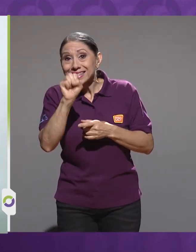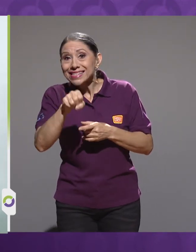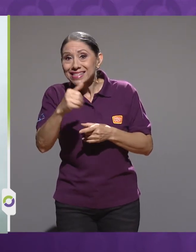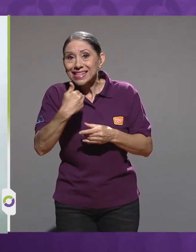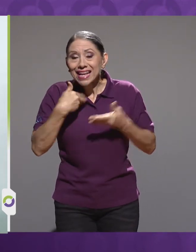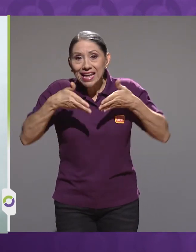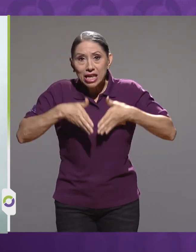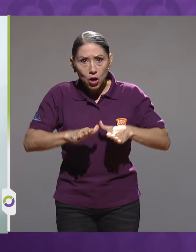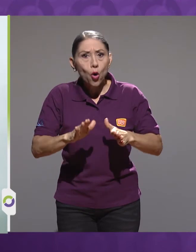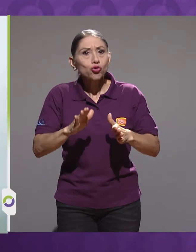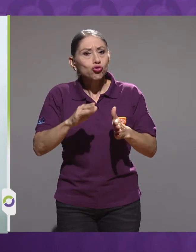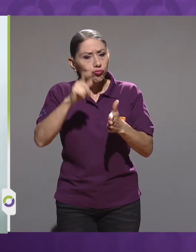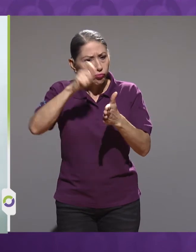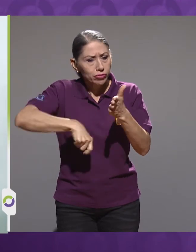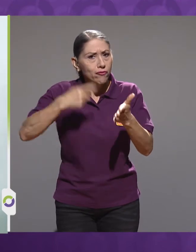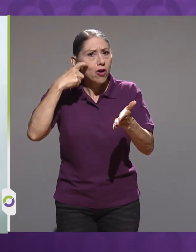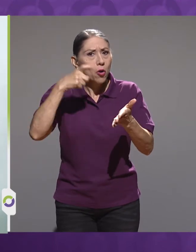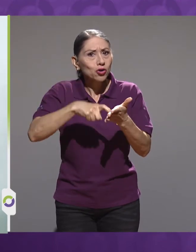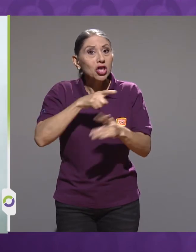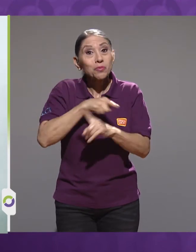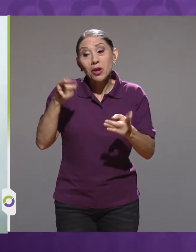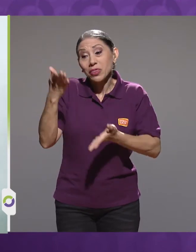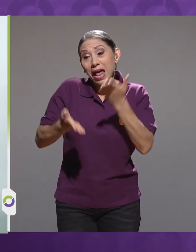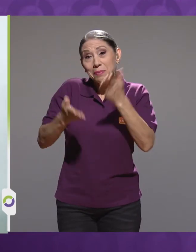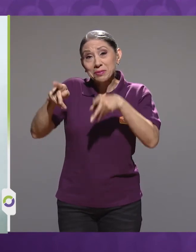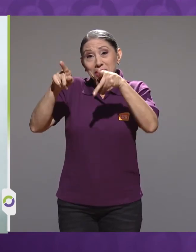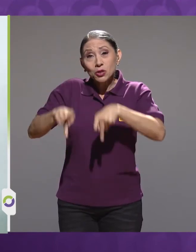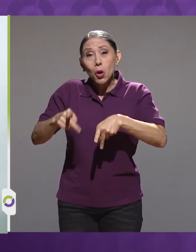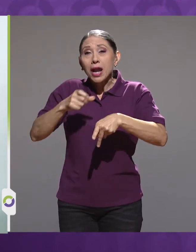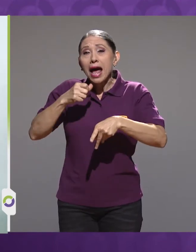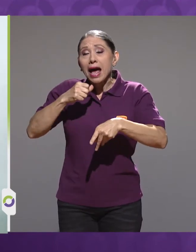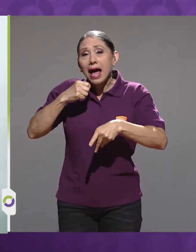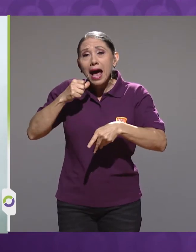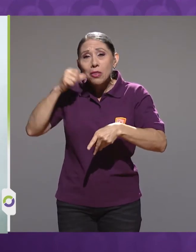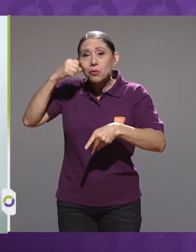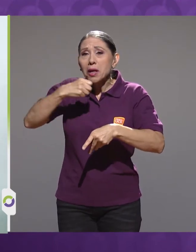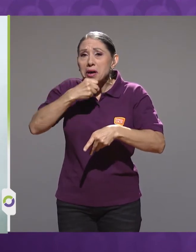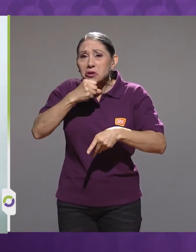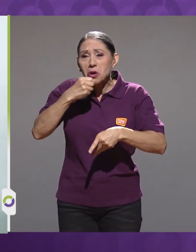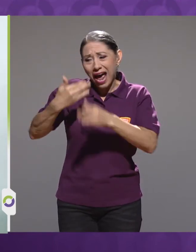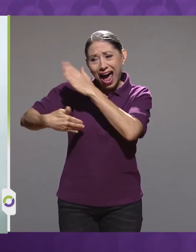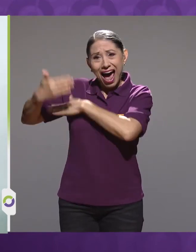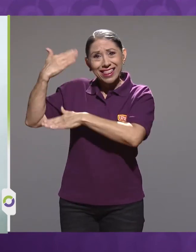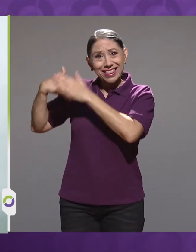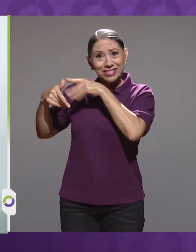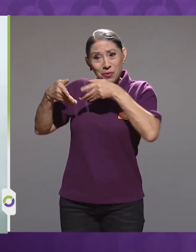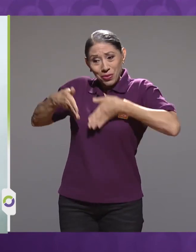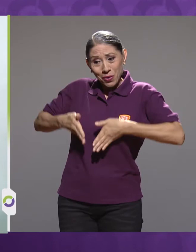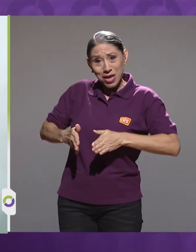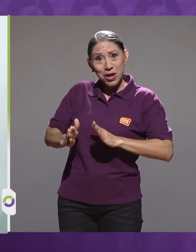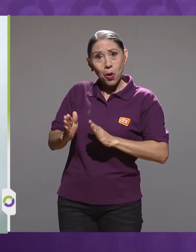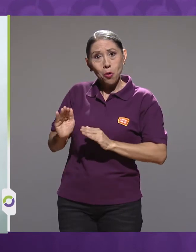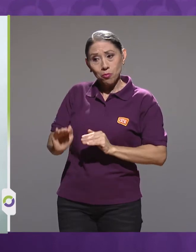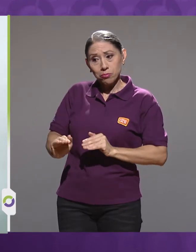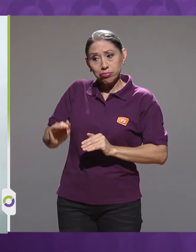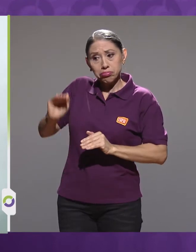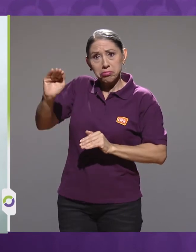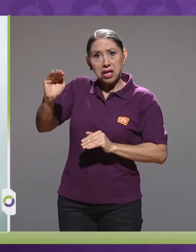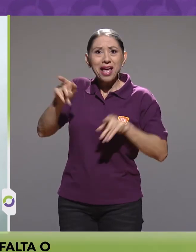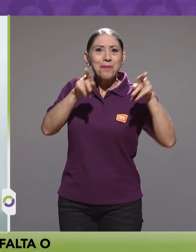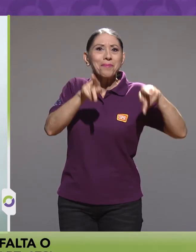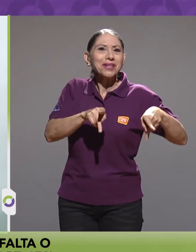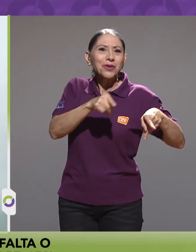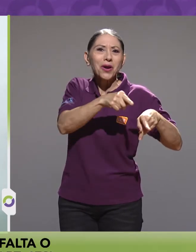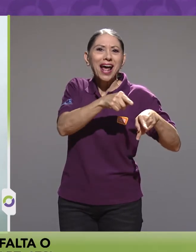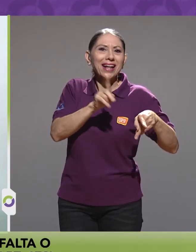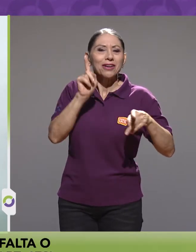hijos reconocidos, la persona adulta mayor no se hizo cargo de ellos durante su infancia, ¿verdad? Entonces la ley también por ahí